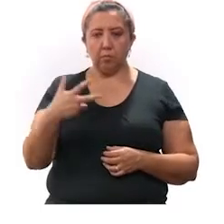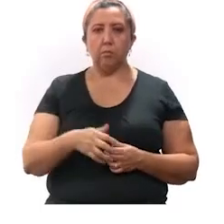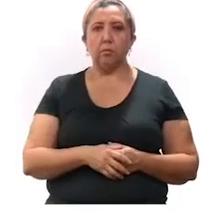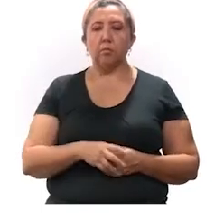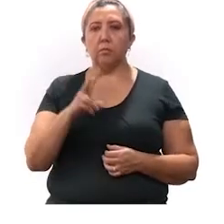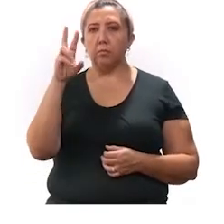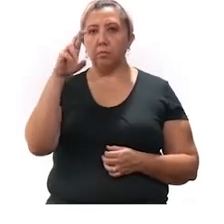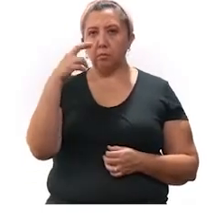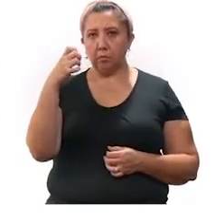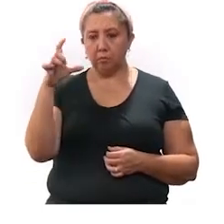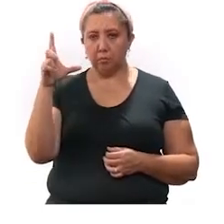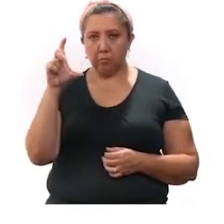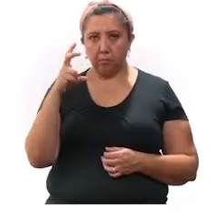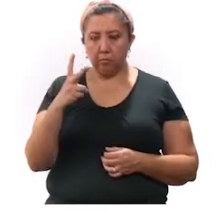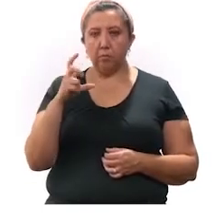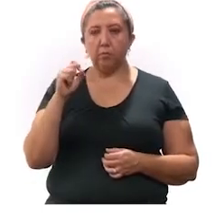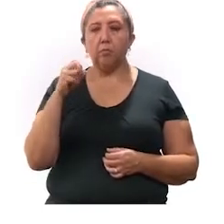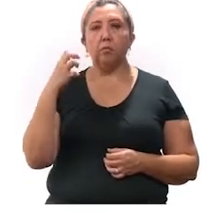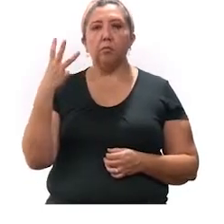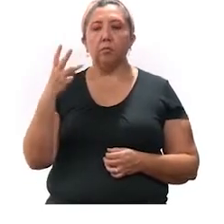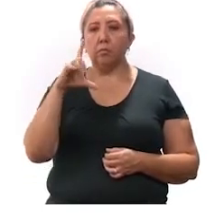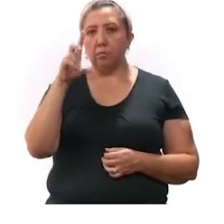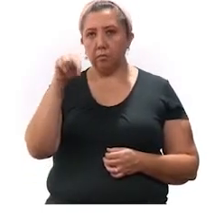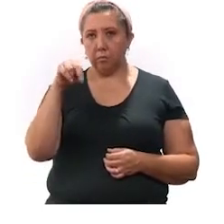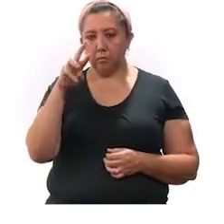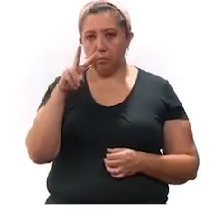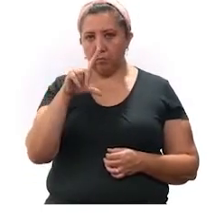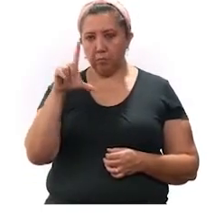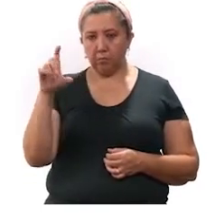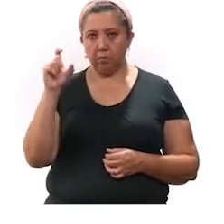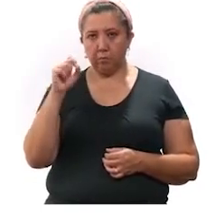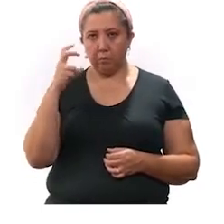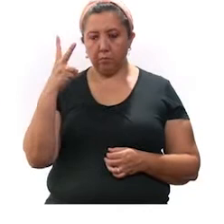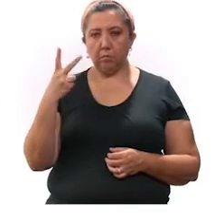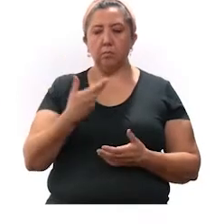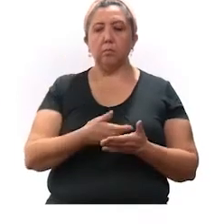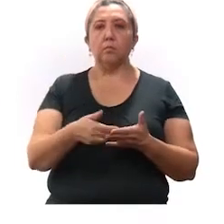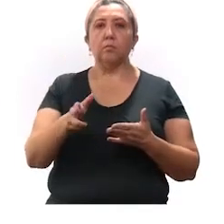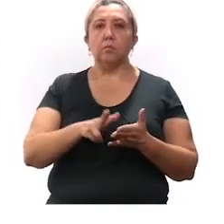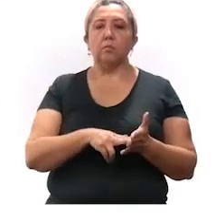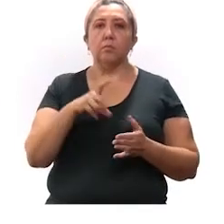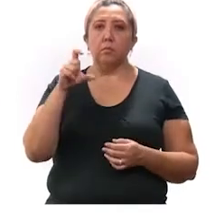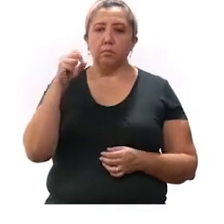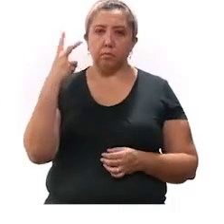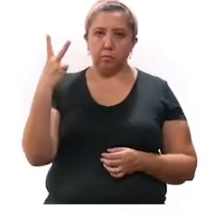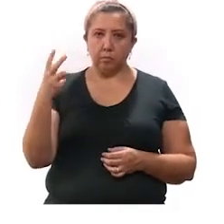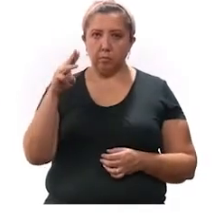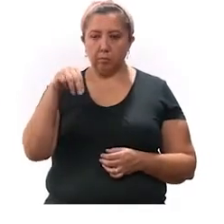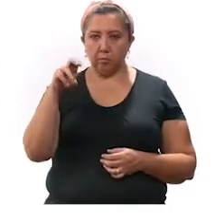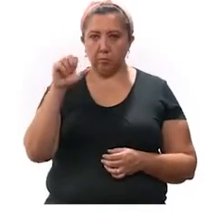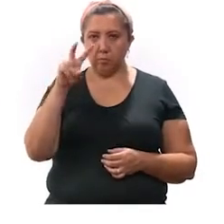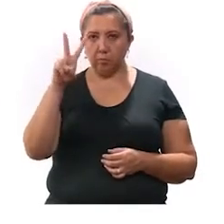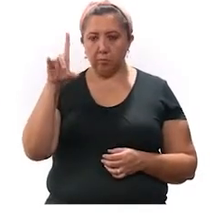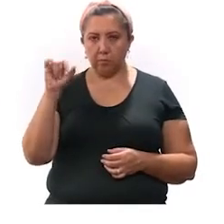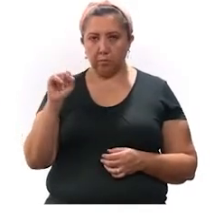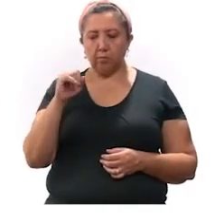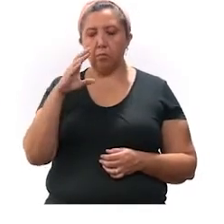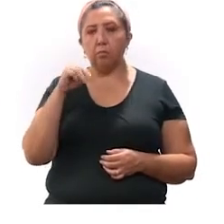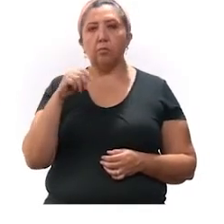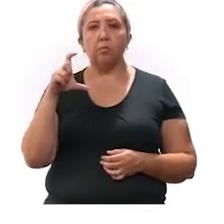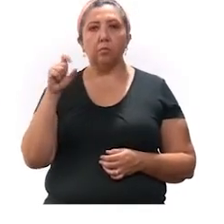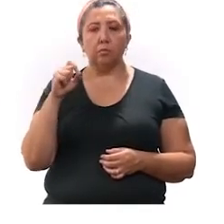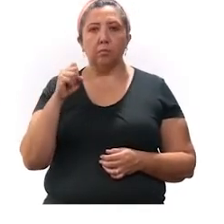38, Vergel 2, 23, Leandro Valle, 22, Los Héroes, 22, Manuel Ávila Camacho,